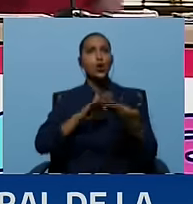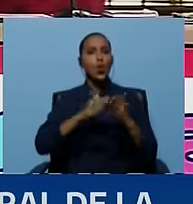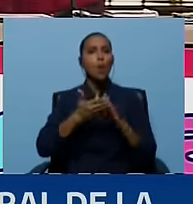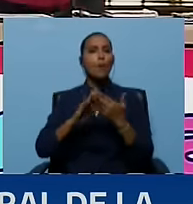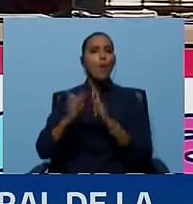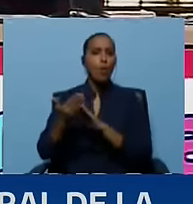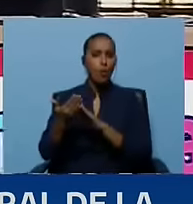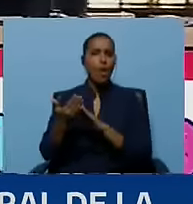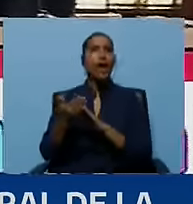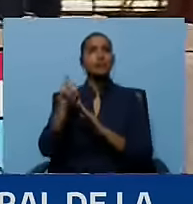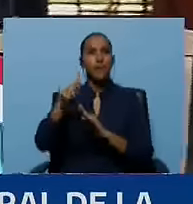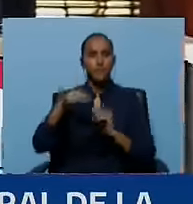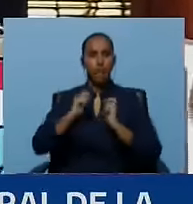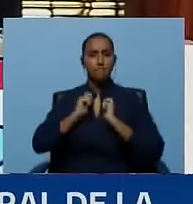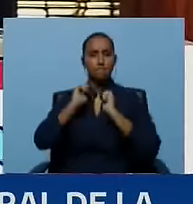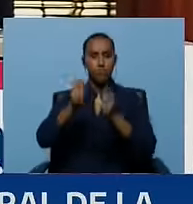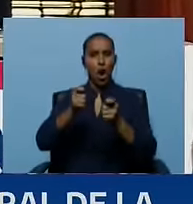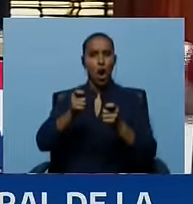Movimientos Sociales.